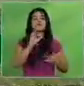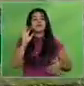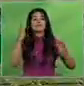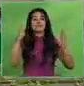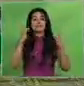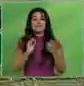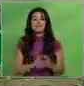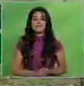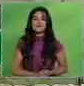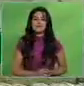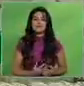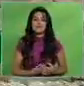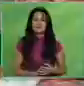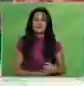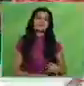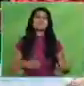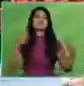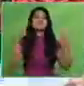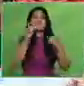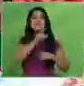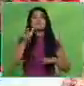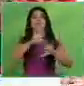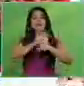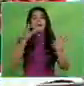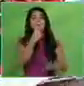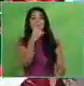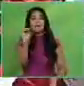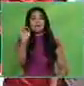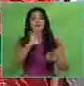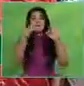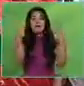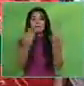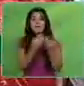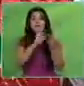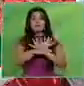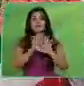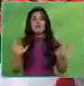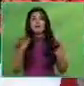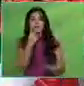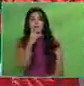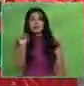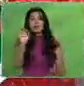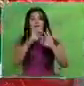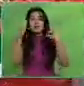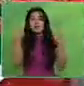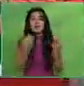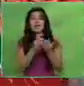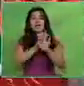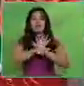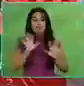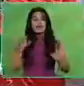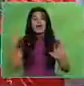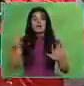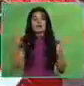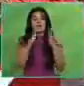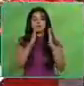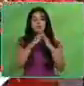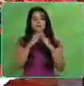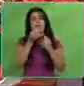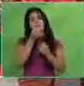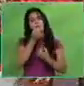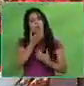Con 20 familias que están accediendo a su vivienda, una vivienda muy bonita, por